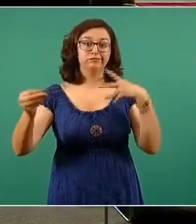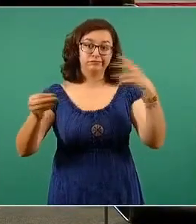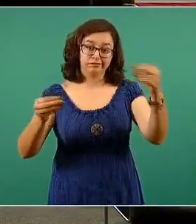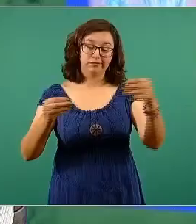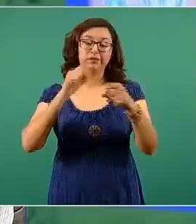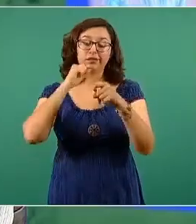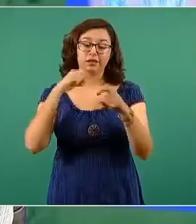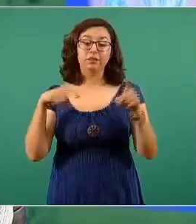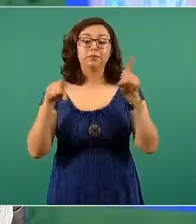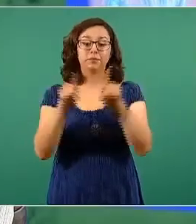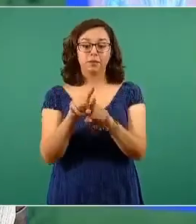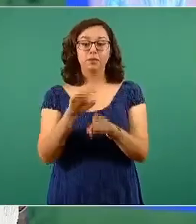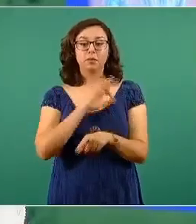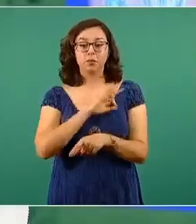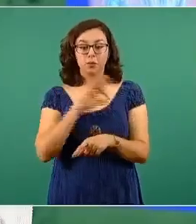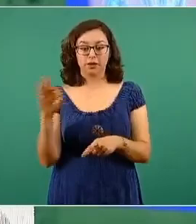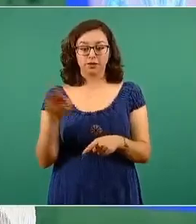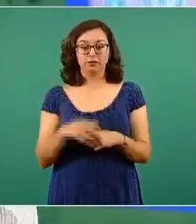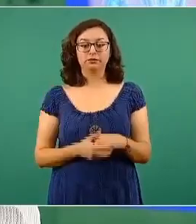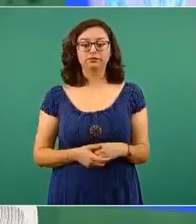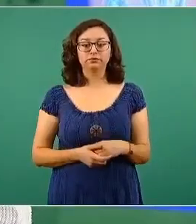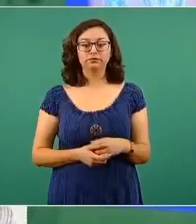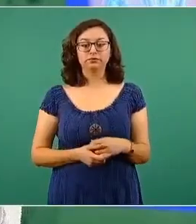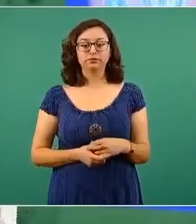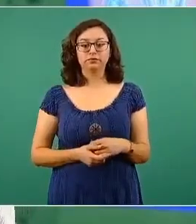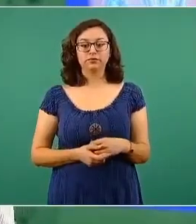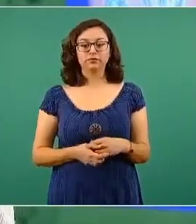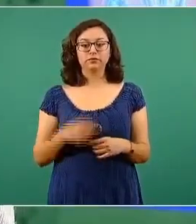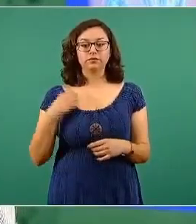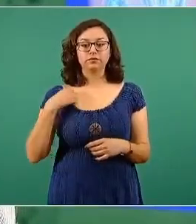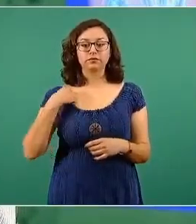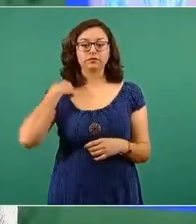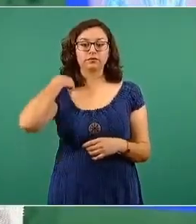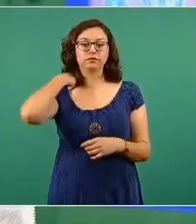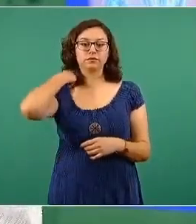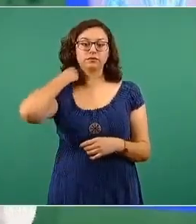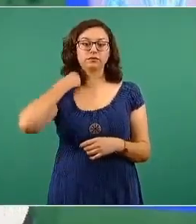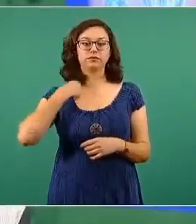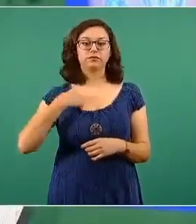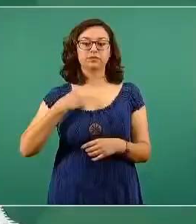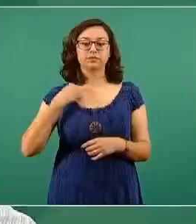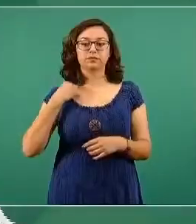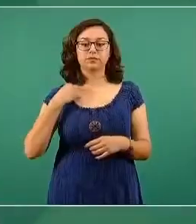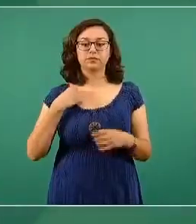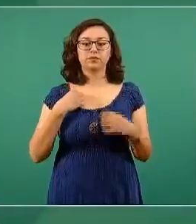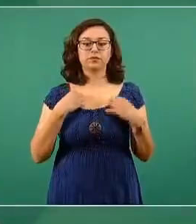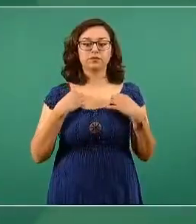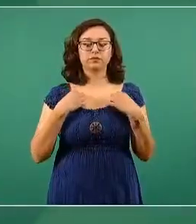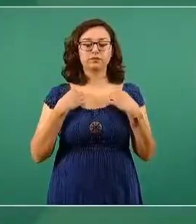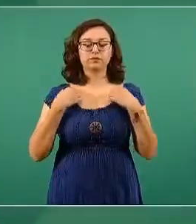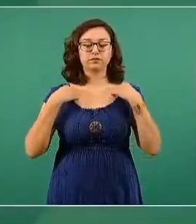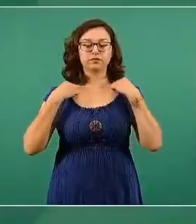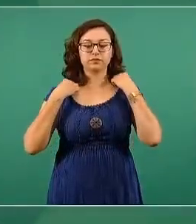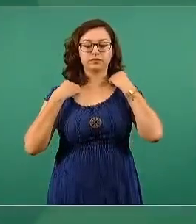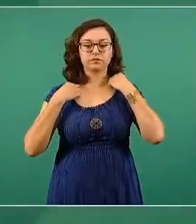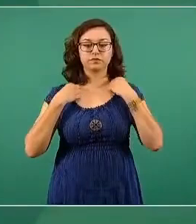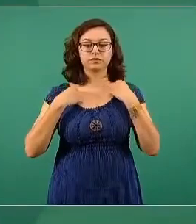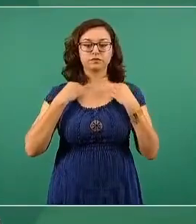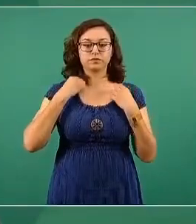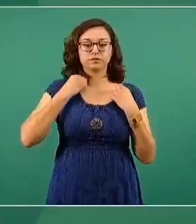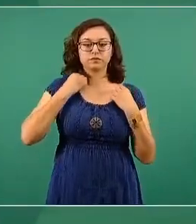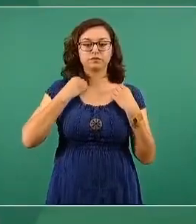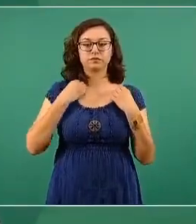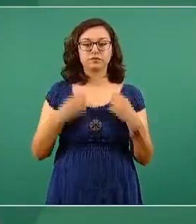este momento se continúa revisando toda la evidencia científica que se tiene, sobre todo, digamos, de países que tienen